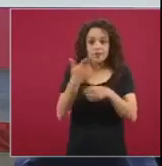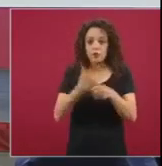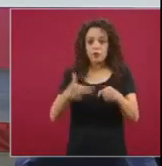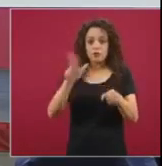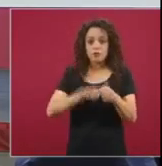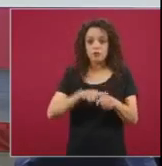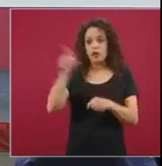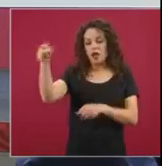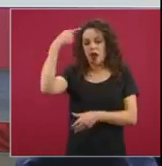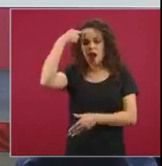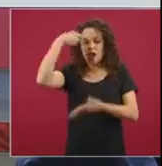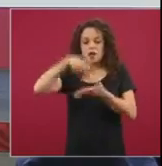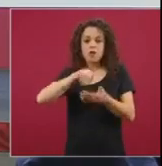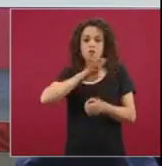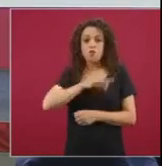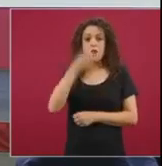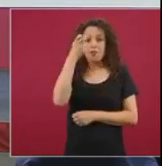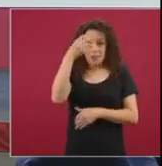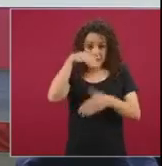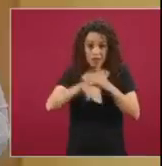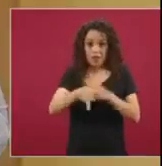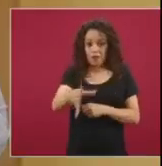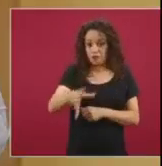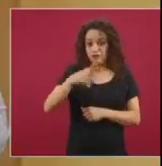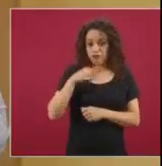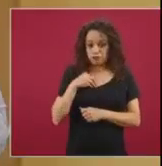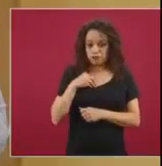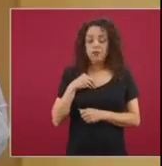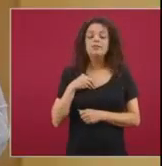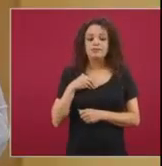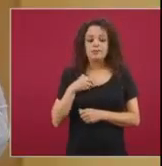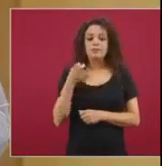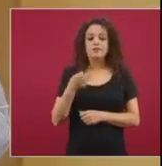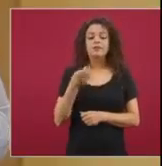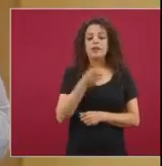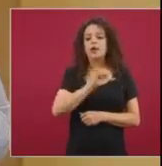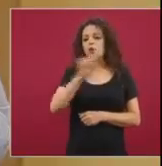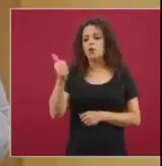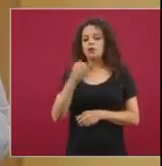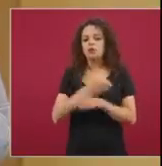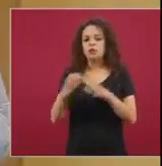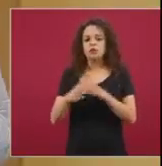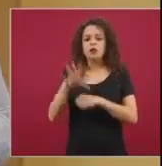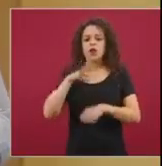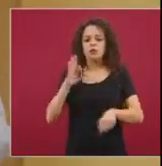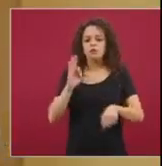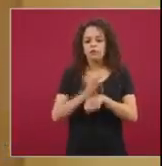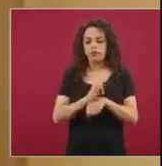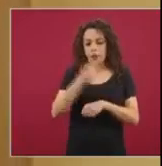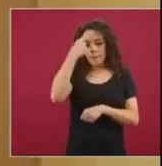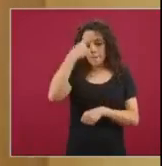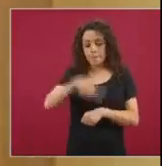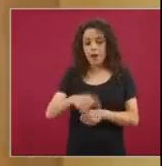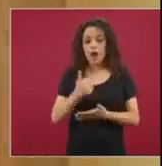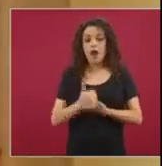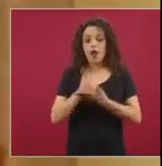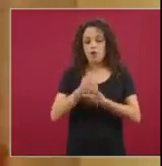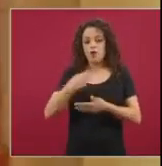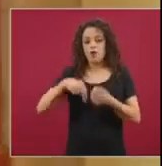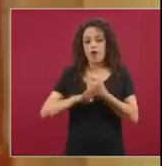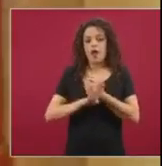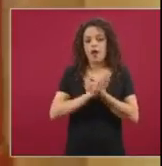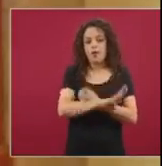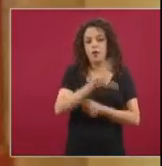que tenemos protecciones que nos ayudan a nosotros tener menos probabilidad de podernos infectar y que si nosotros las realizamos podemos